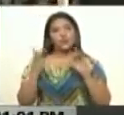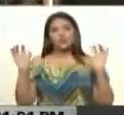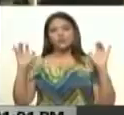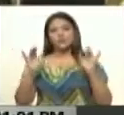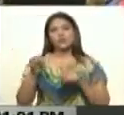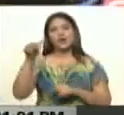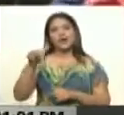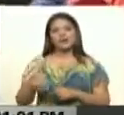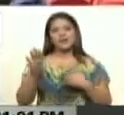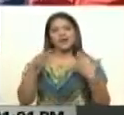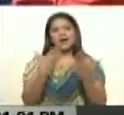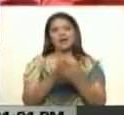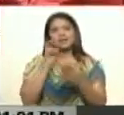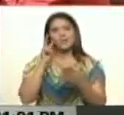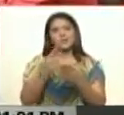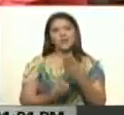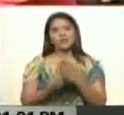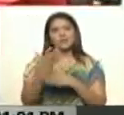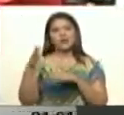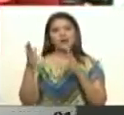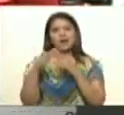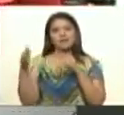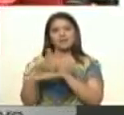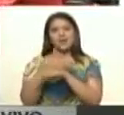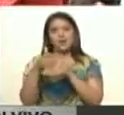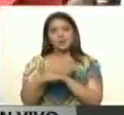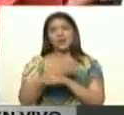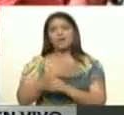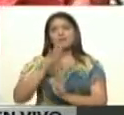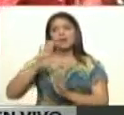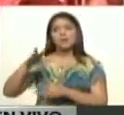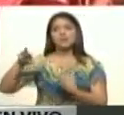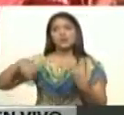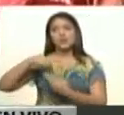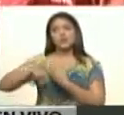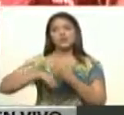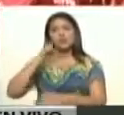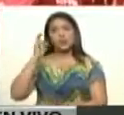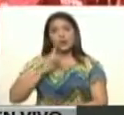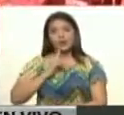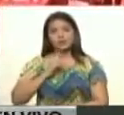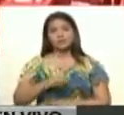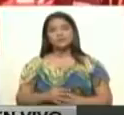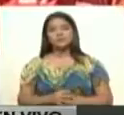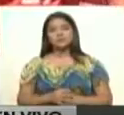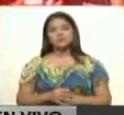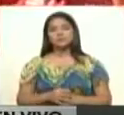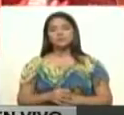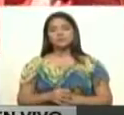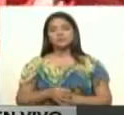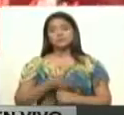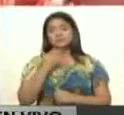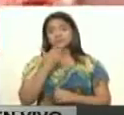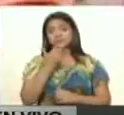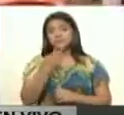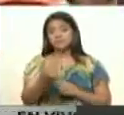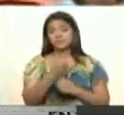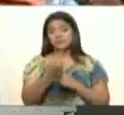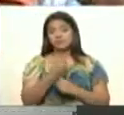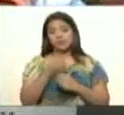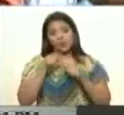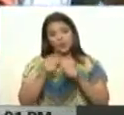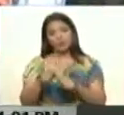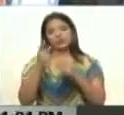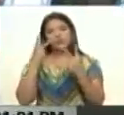hasta la sede del Palacio de Miraflores, a manifestar el apoyo a la revolución bolivariana, precisamente ante las recientes amenazas. Continuamos